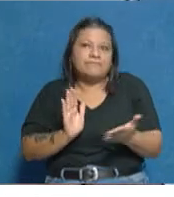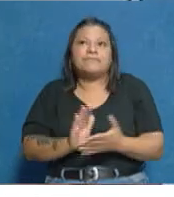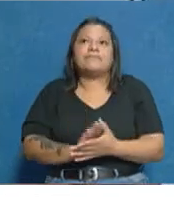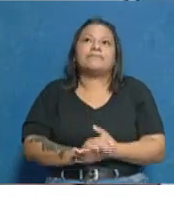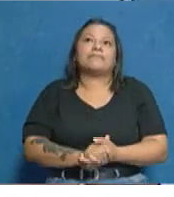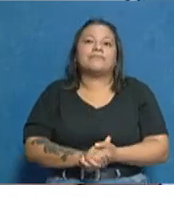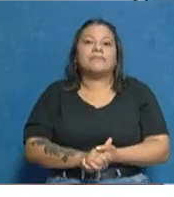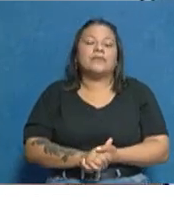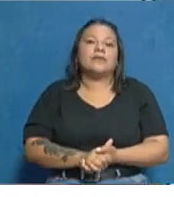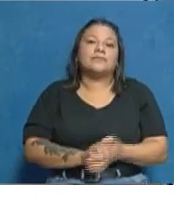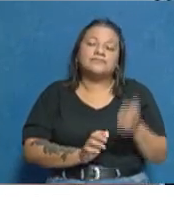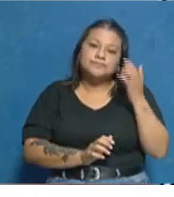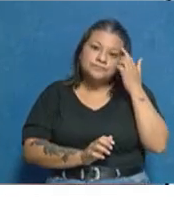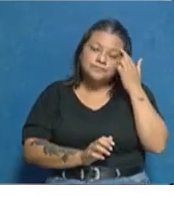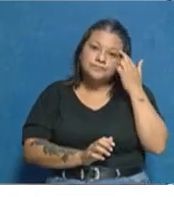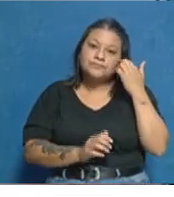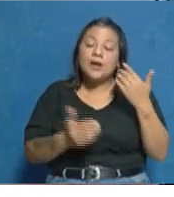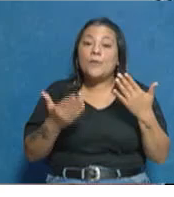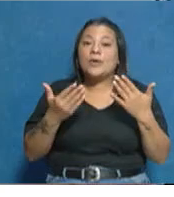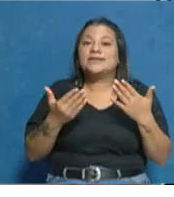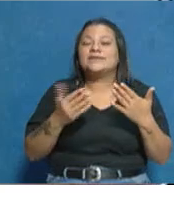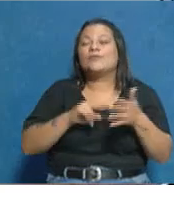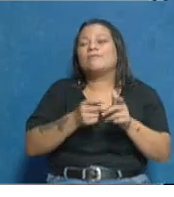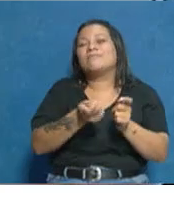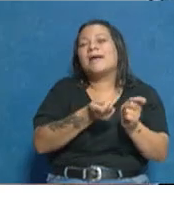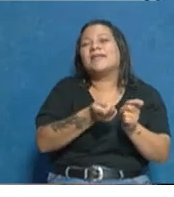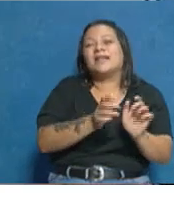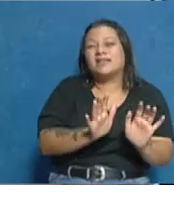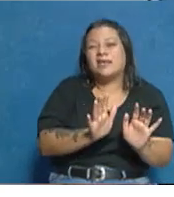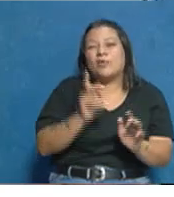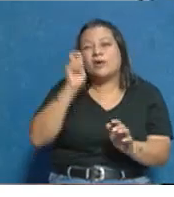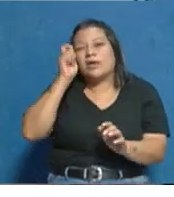la información que manejamos. Y puede ser un problema más administrativo que judicial. ¿Le